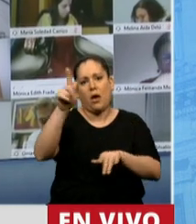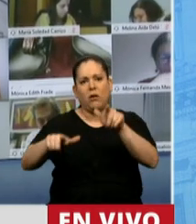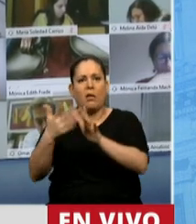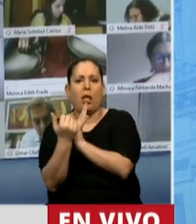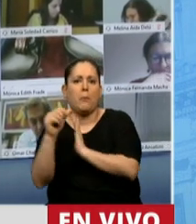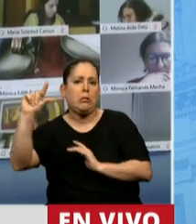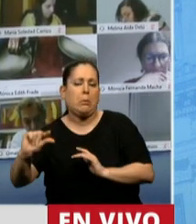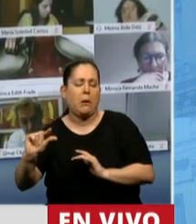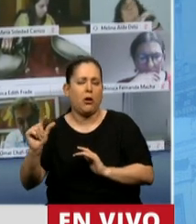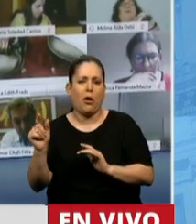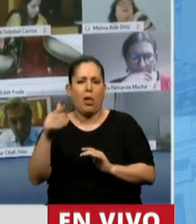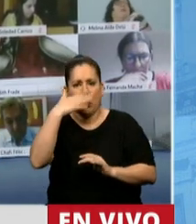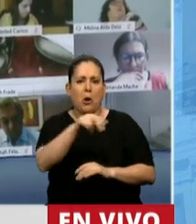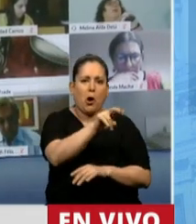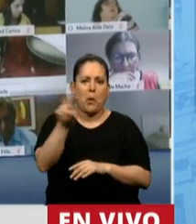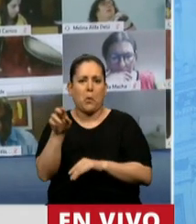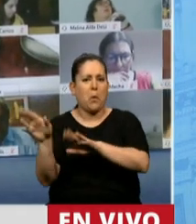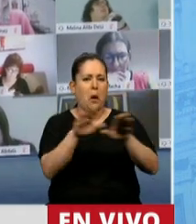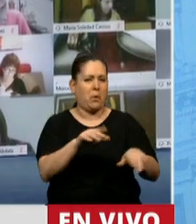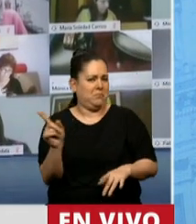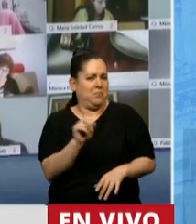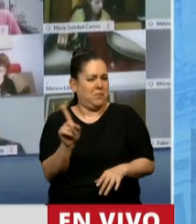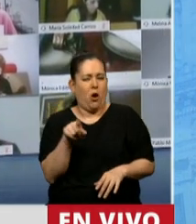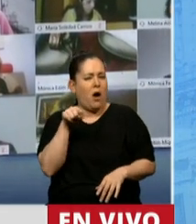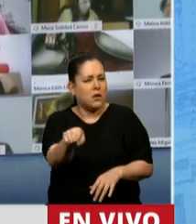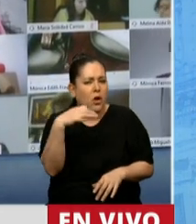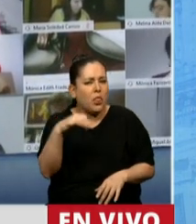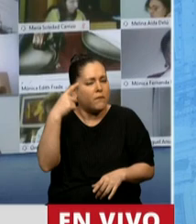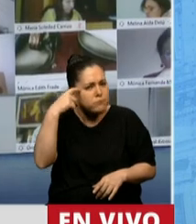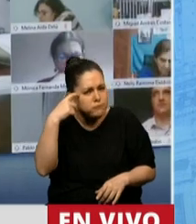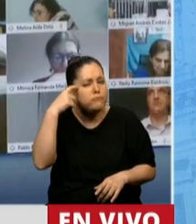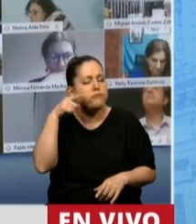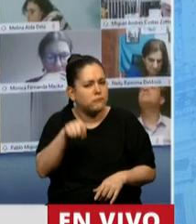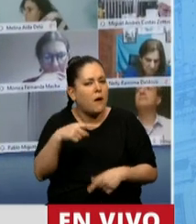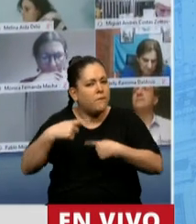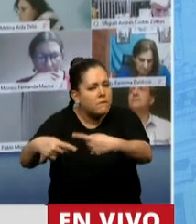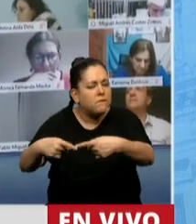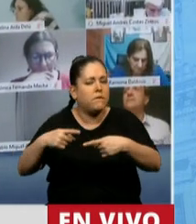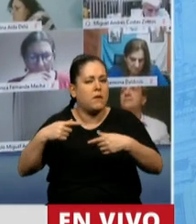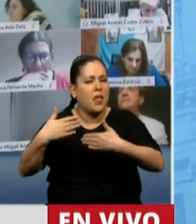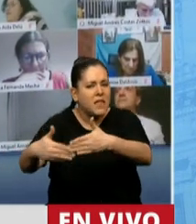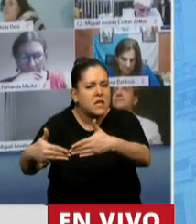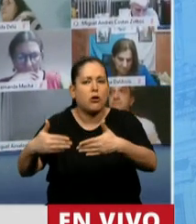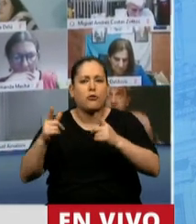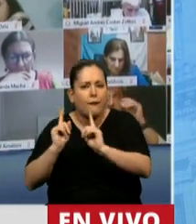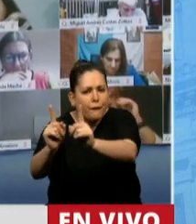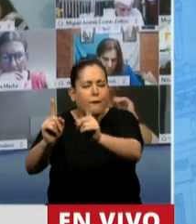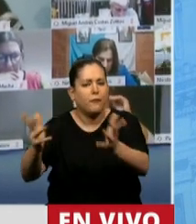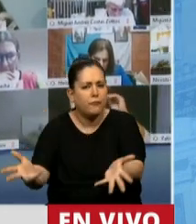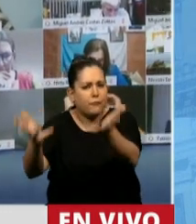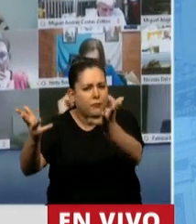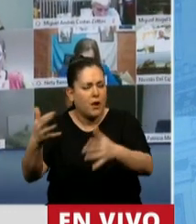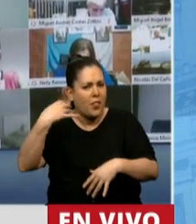solución permanente va a ser sentar las bases de una Argentina que alcan un desarrollo sustentable un desarrollo sostenible pero